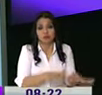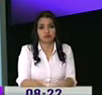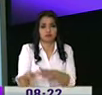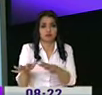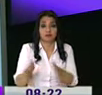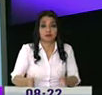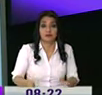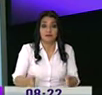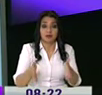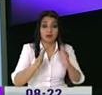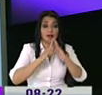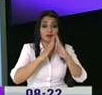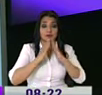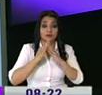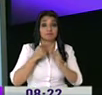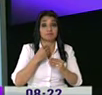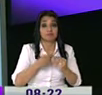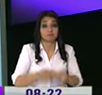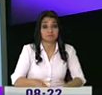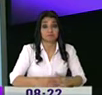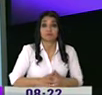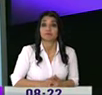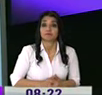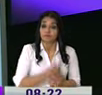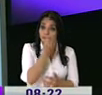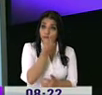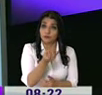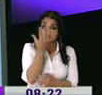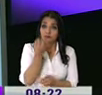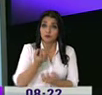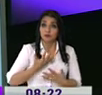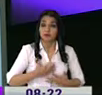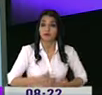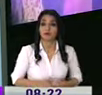viviendas. Sofía, buenos días con los vecinos. Cuéntanos, por favor.